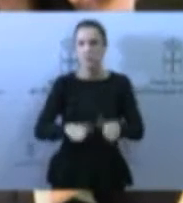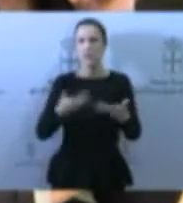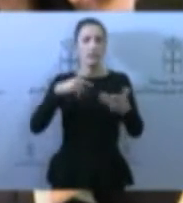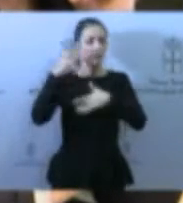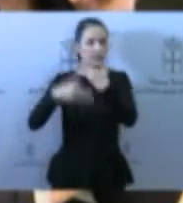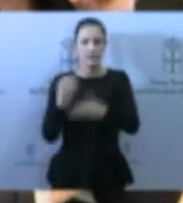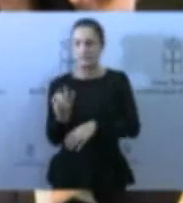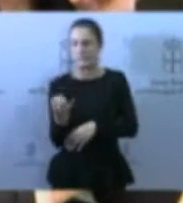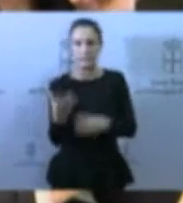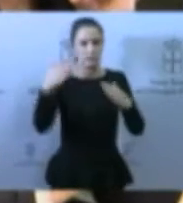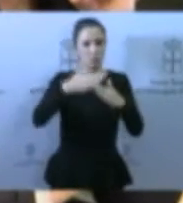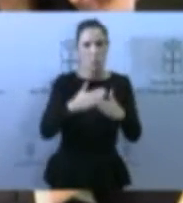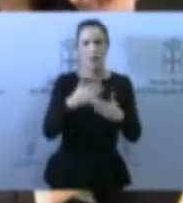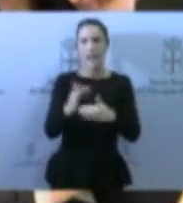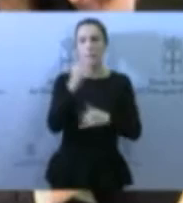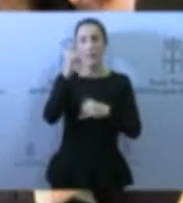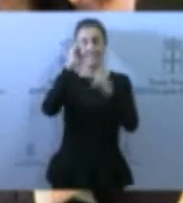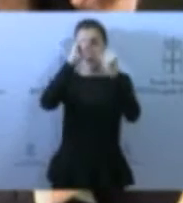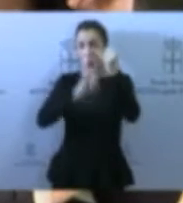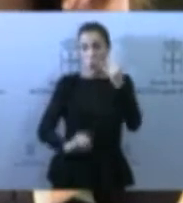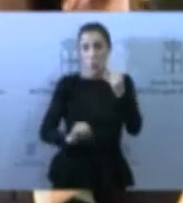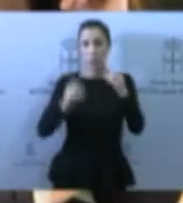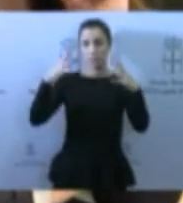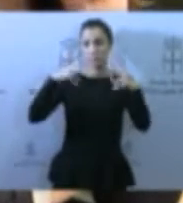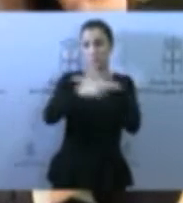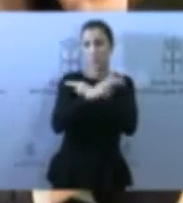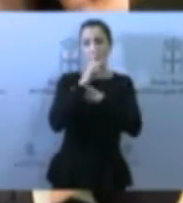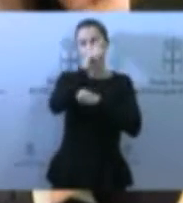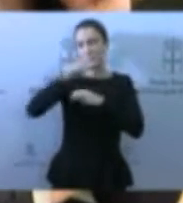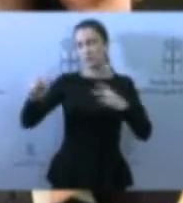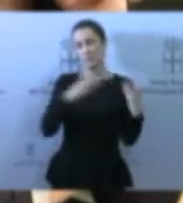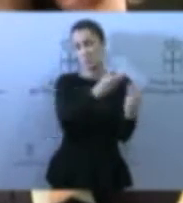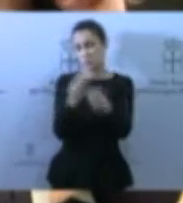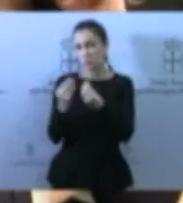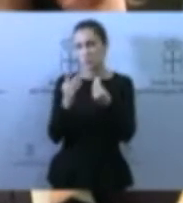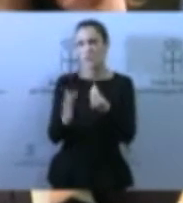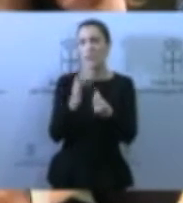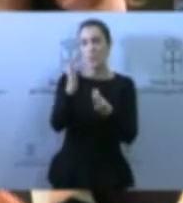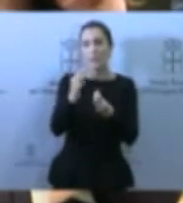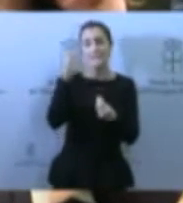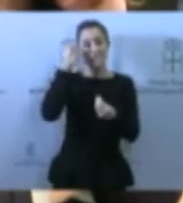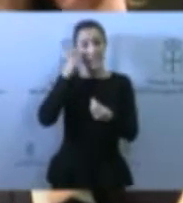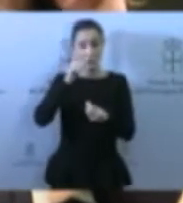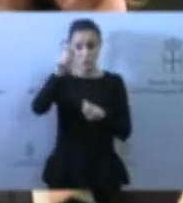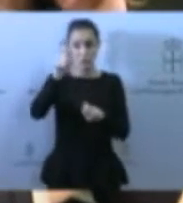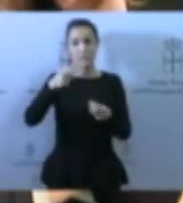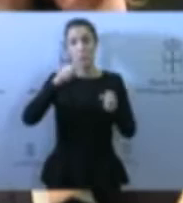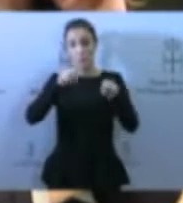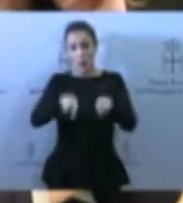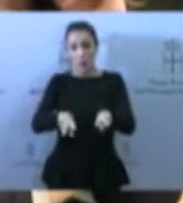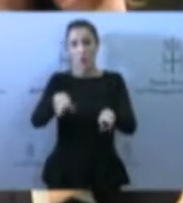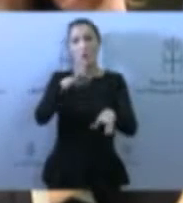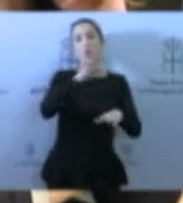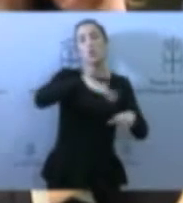suministro eléctrico para miles de asturianes y de asturianos, con especial incidencia en el medio rural asturiano, desde Peñamellera